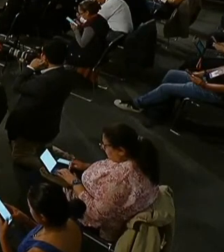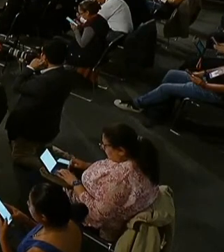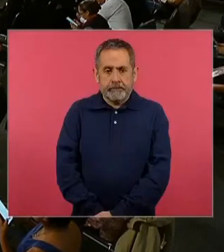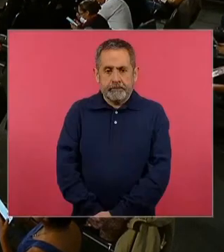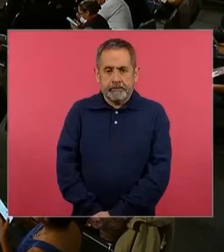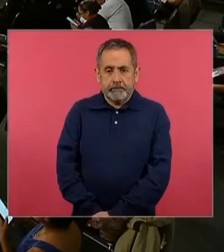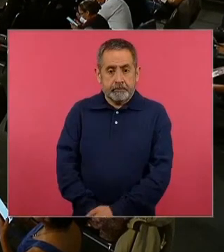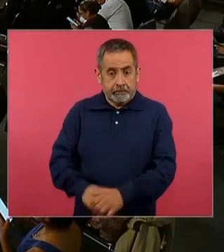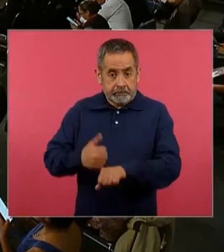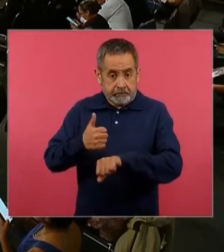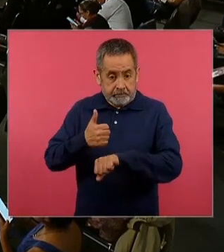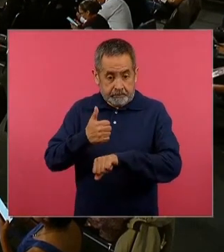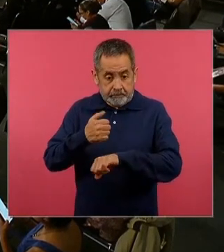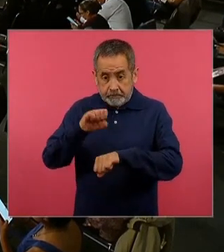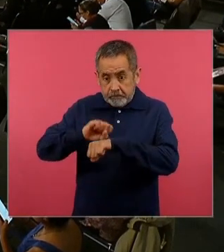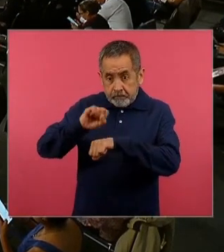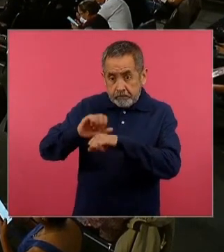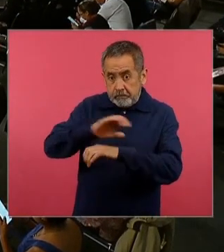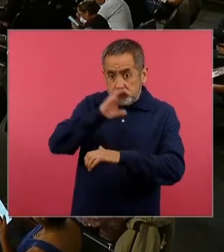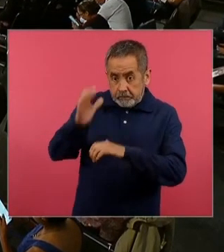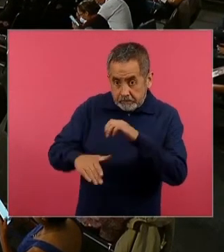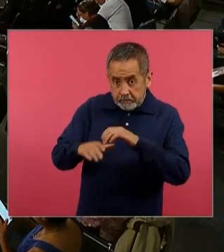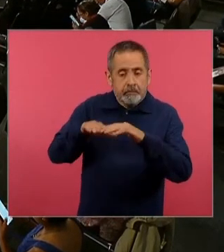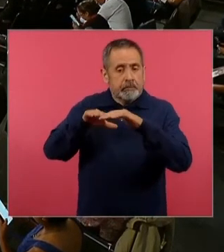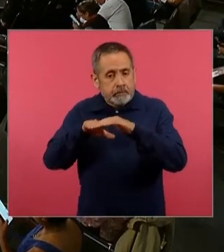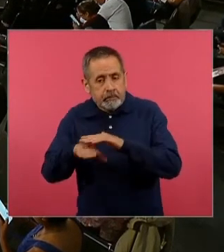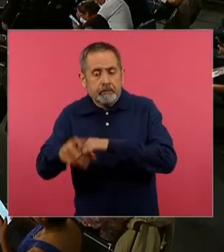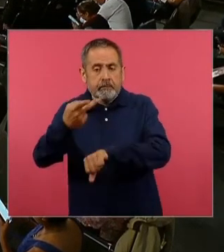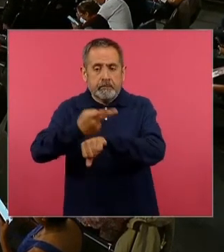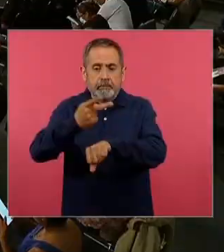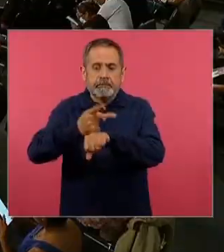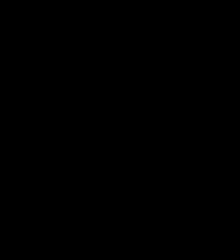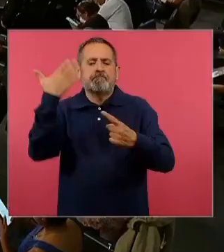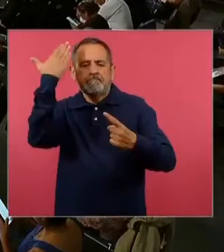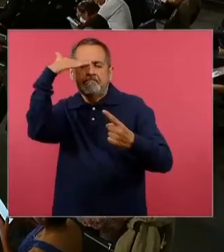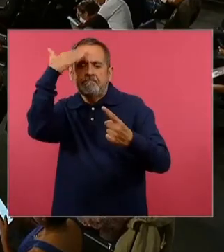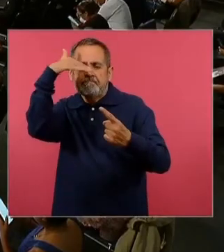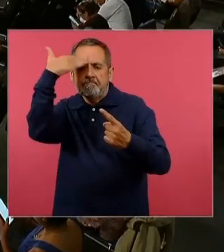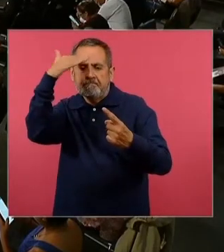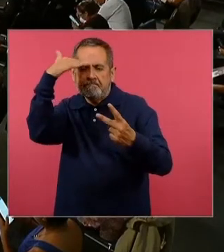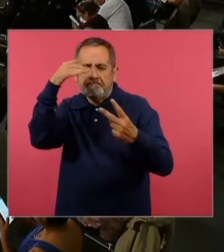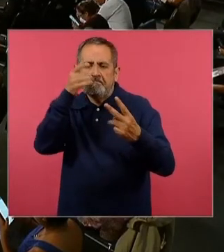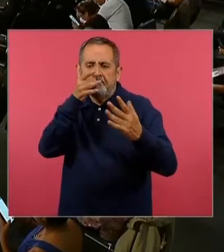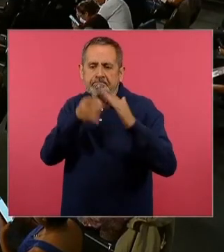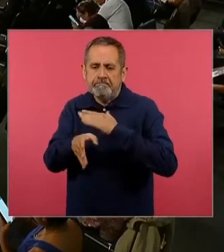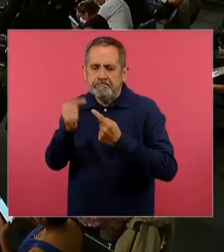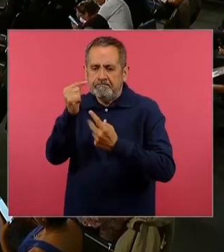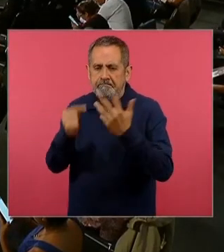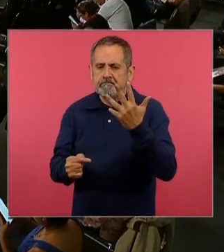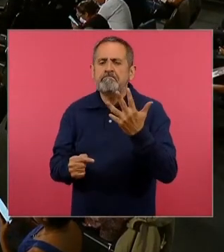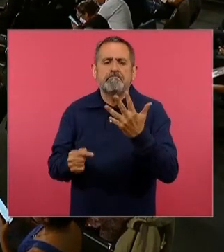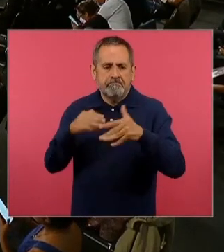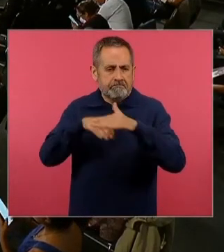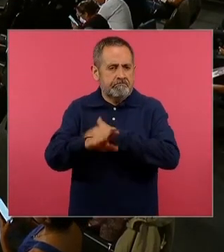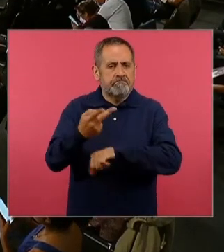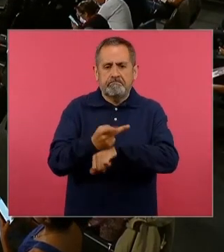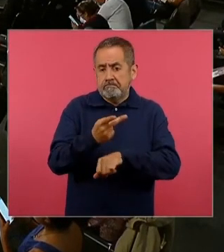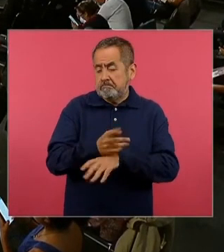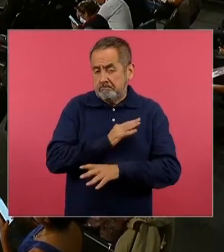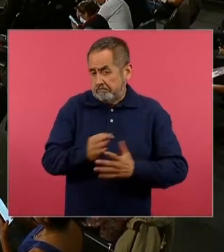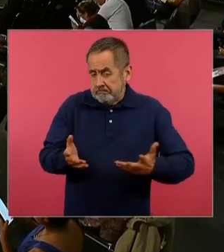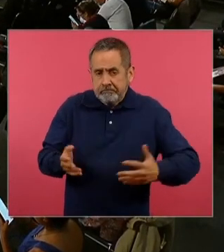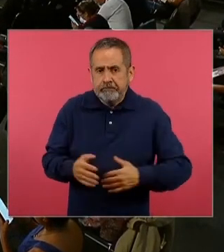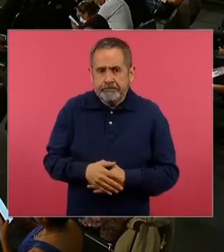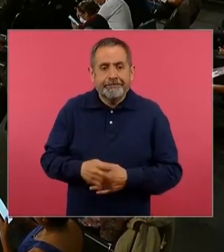los alumnos que salgan de aquí tengan todos los elementos suficientes para poder ingresar al nivel medio superior. Y este